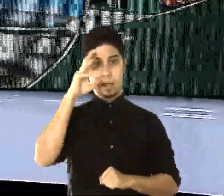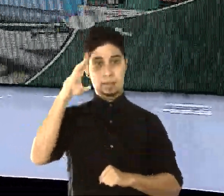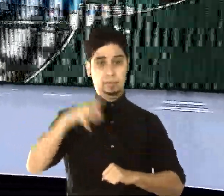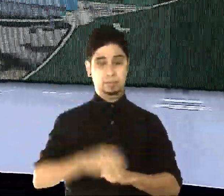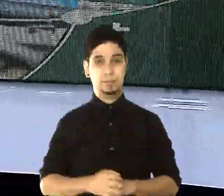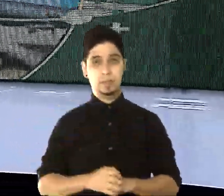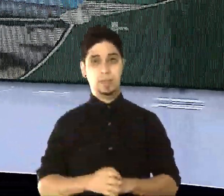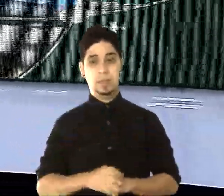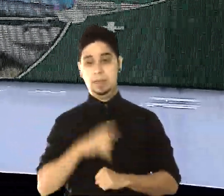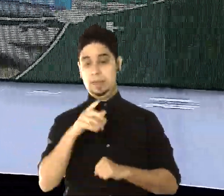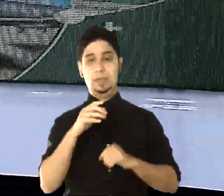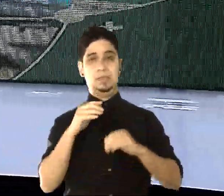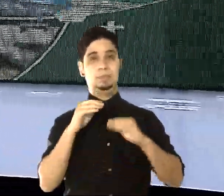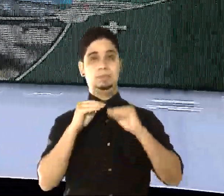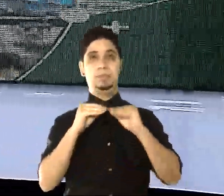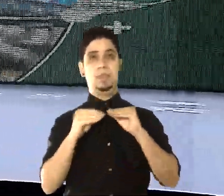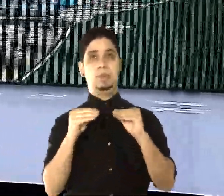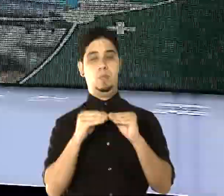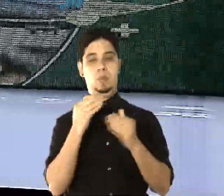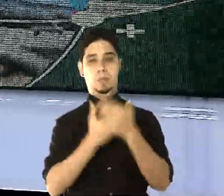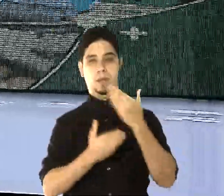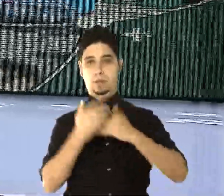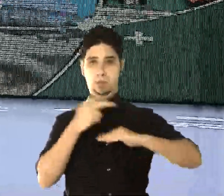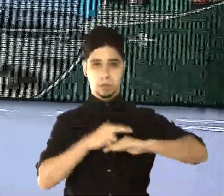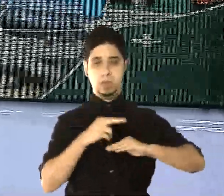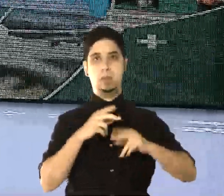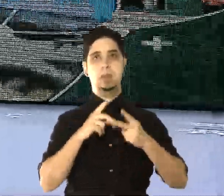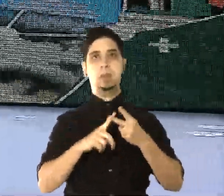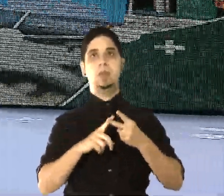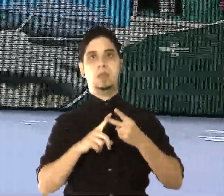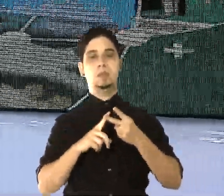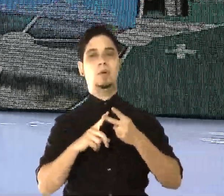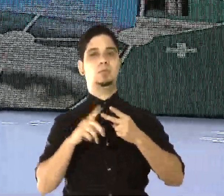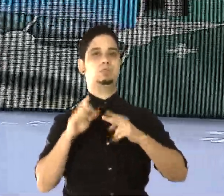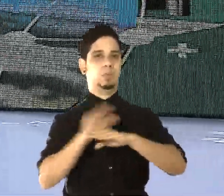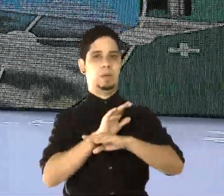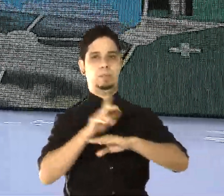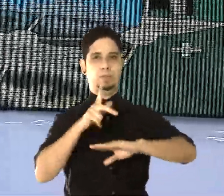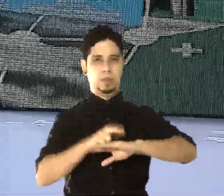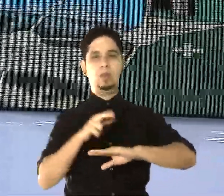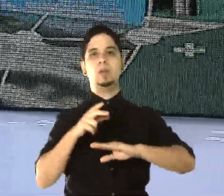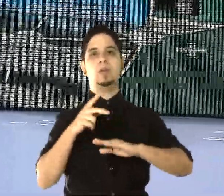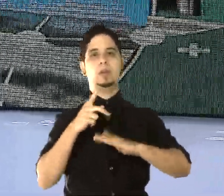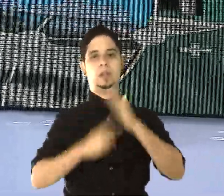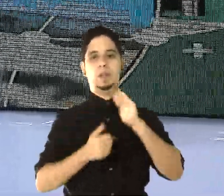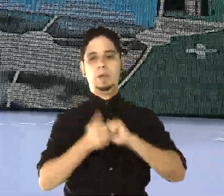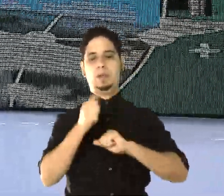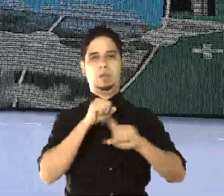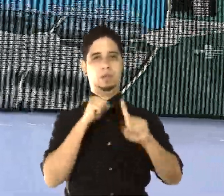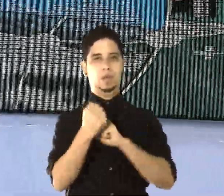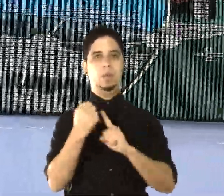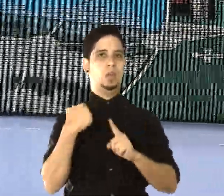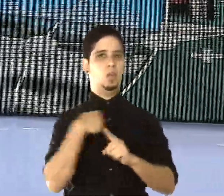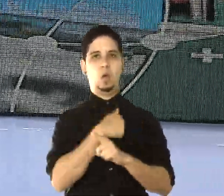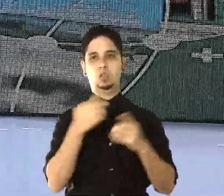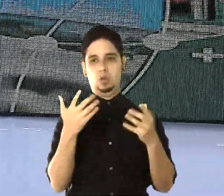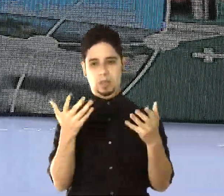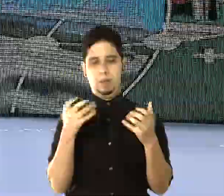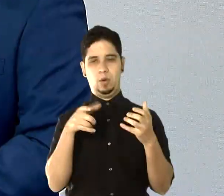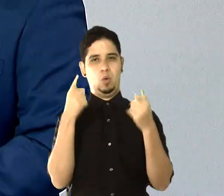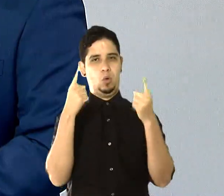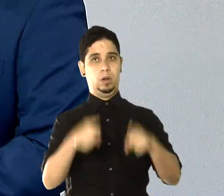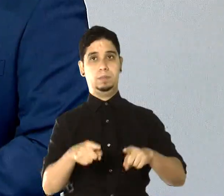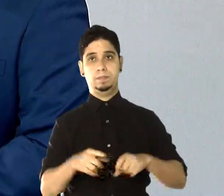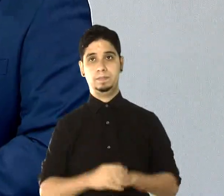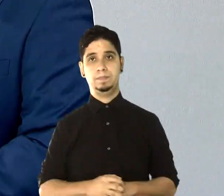que esta reconstrucción sea por manos puertorriqueñas y por compañías puertorriqueñas. En la mayoría de los casos es lo que nosotros aspiramos que eso suceda aquí en la isla.